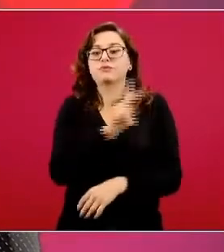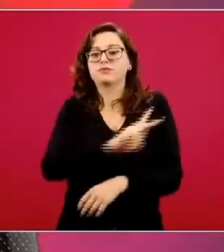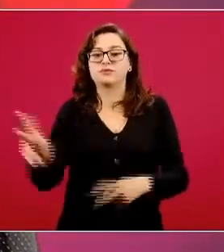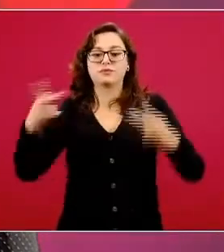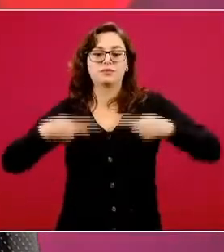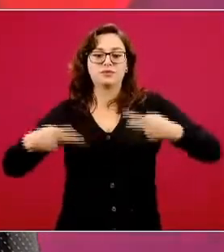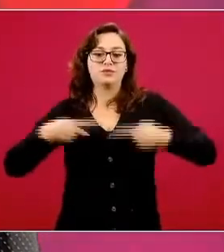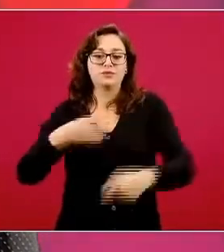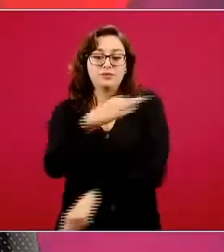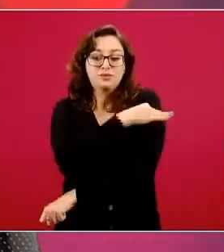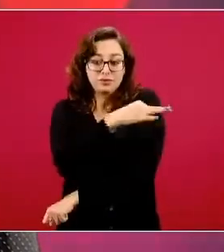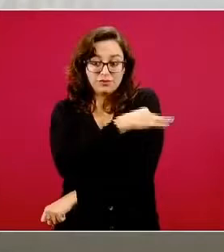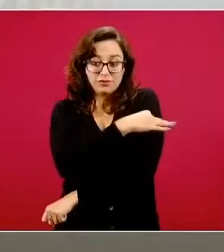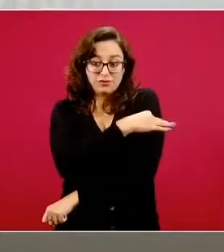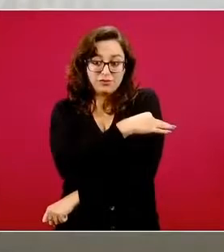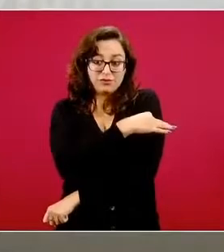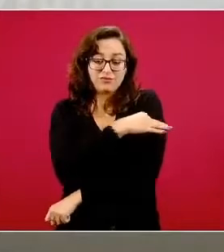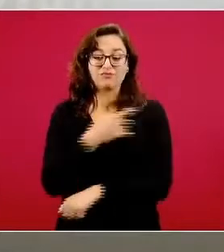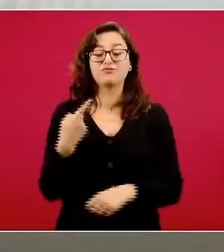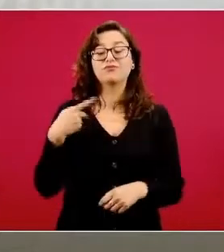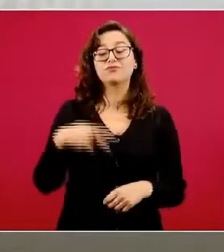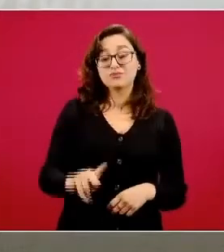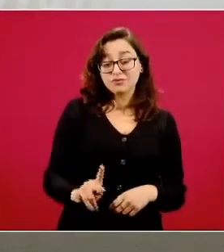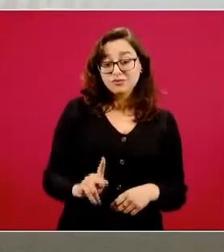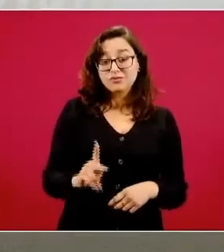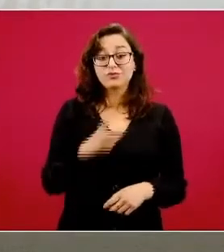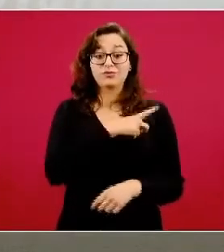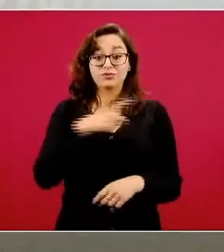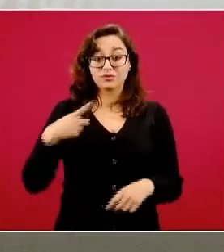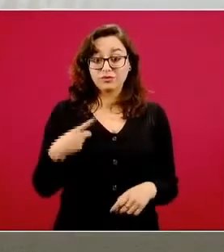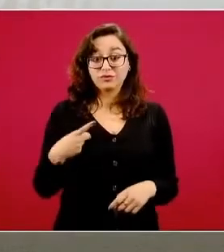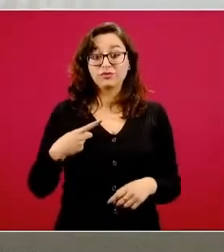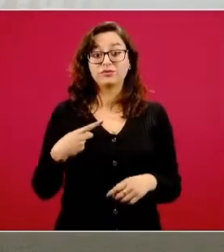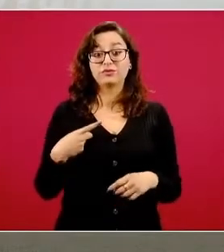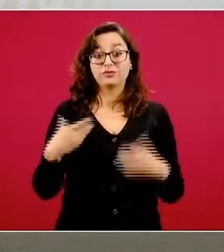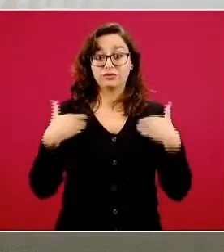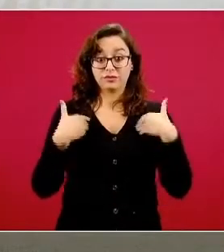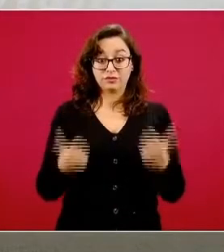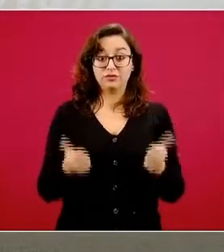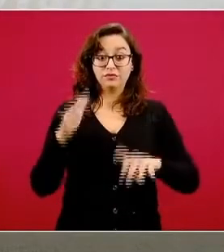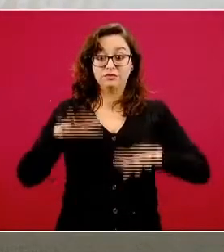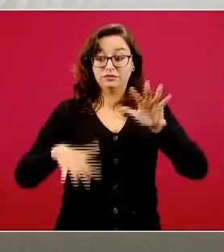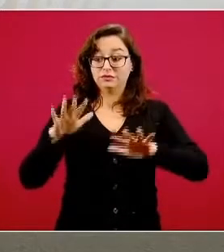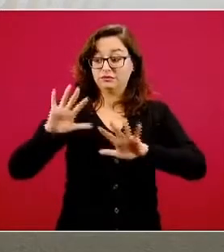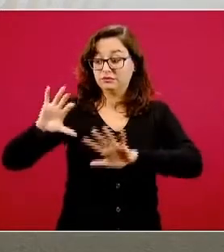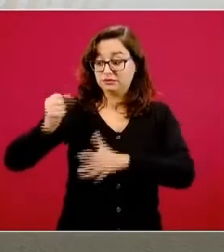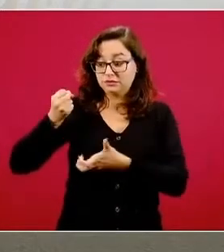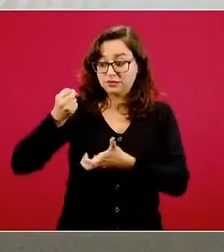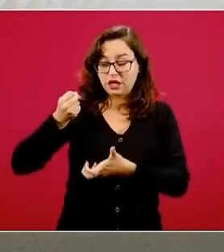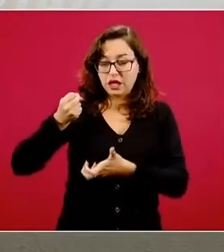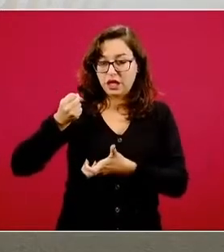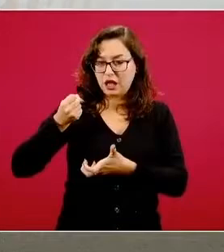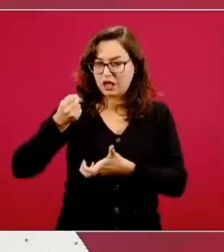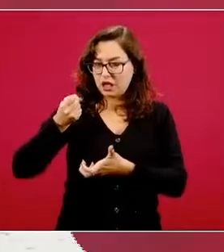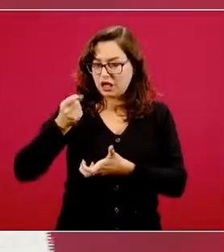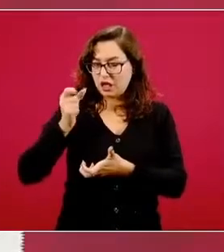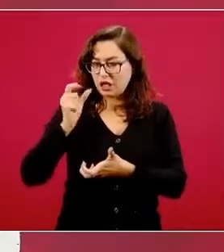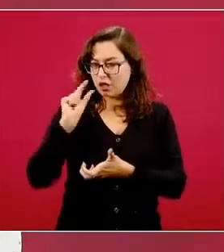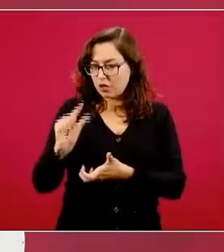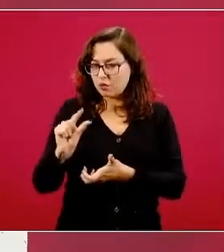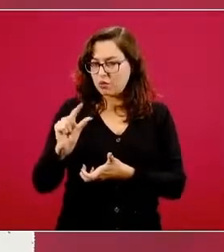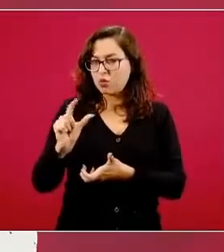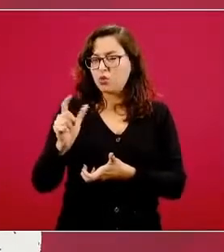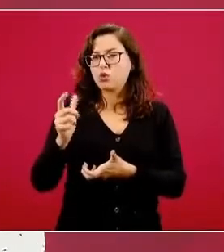¿no? Pero hay que entender que los recursos son escasos, y no solo los recursos económicos para adquirir